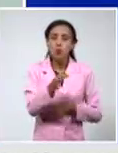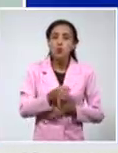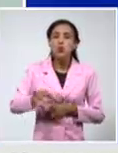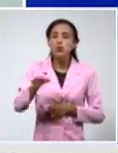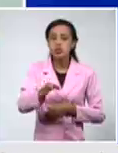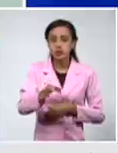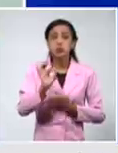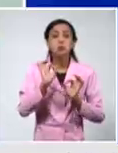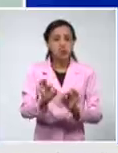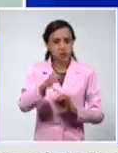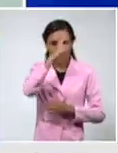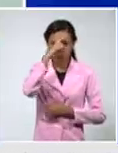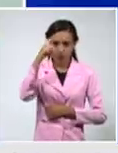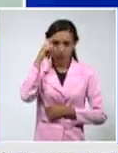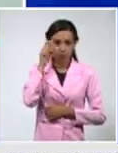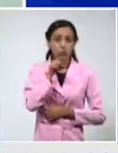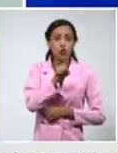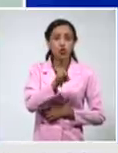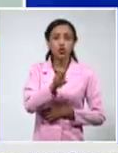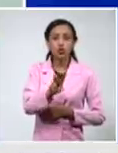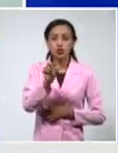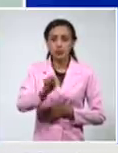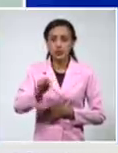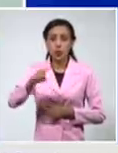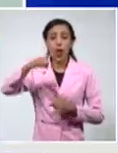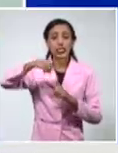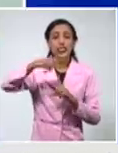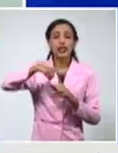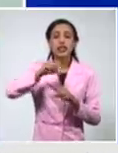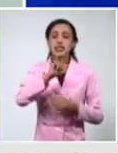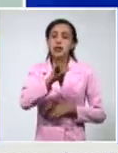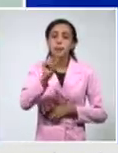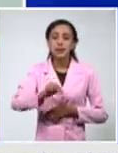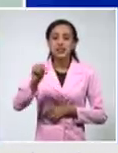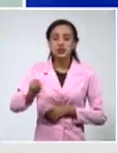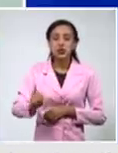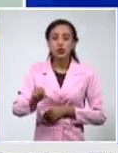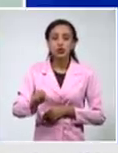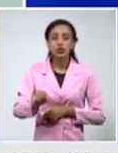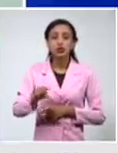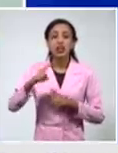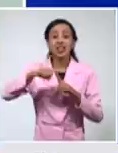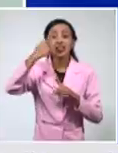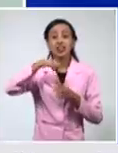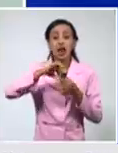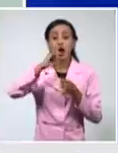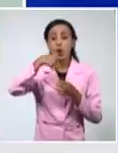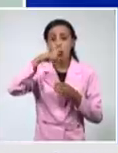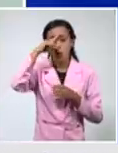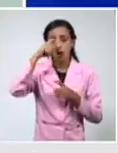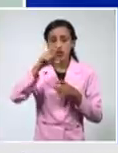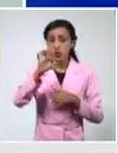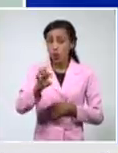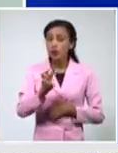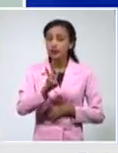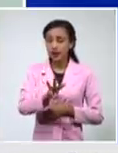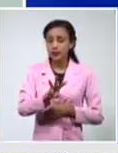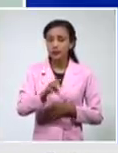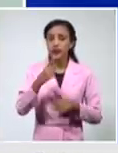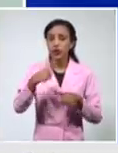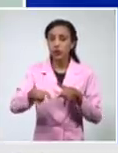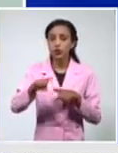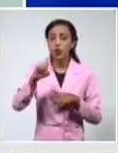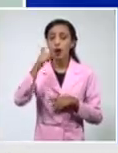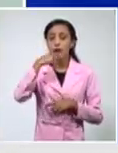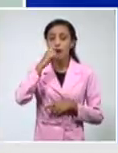Espíritu con 12, Trinidad con 6, Tahuasco con 3 y Cabaiguán y Jatibonico con